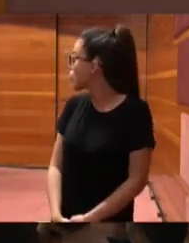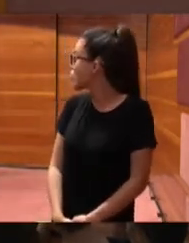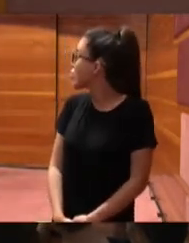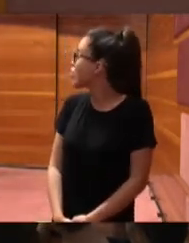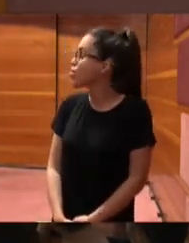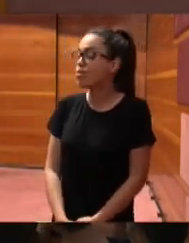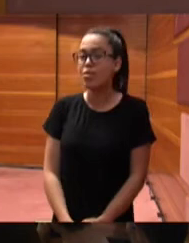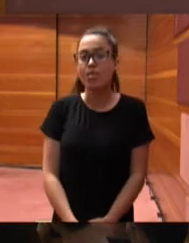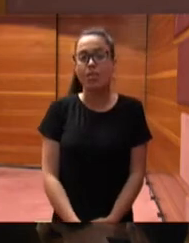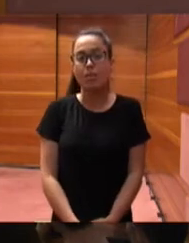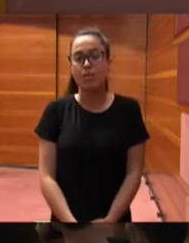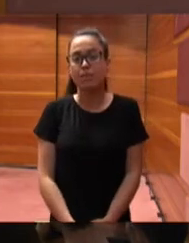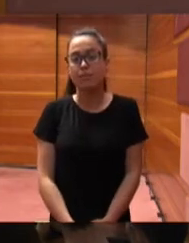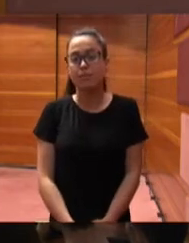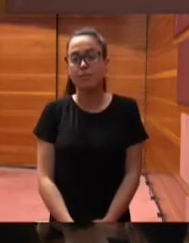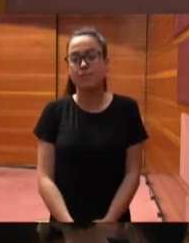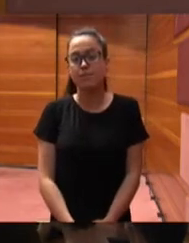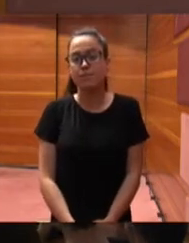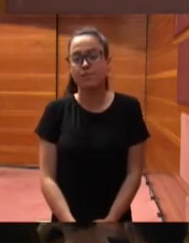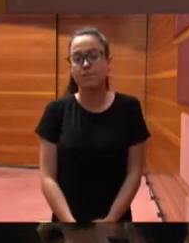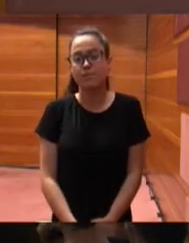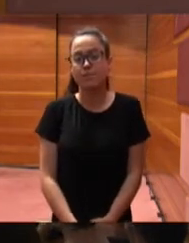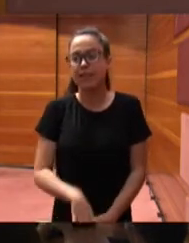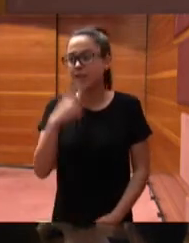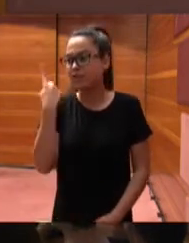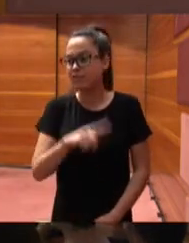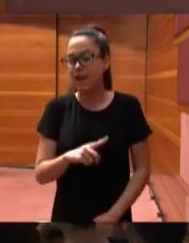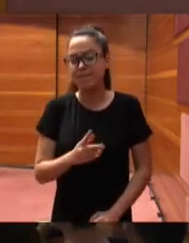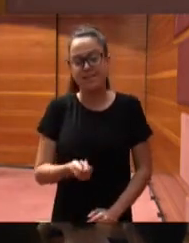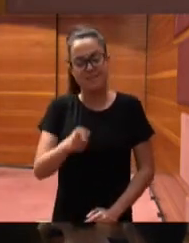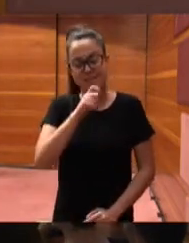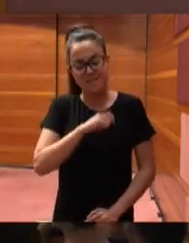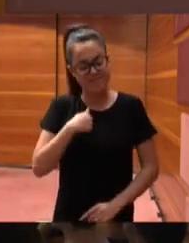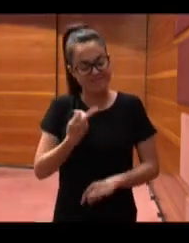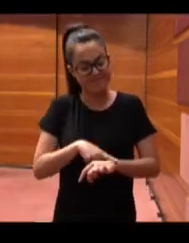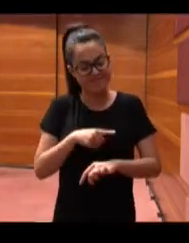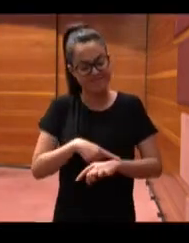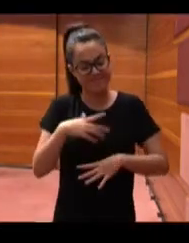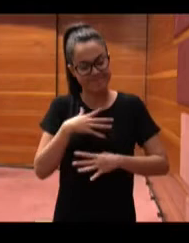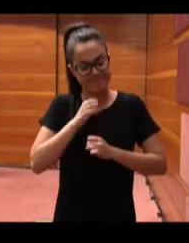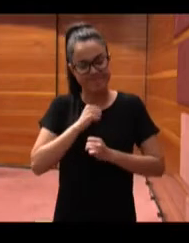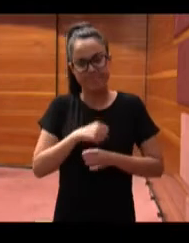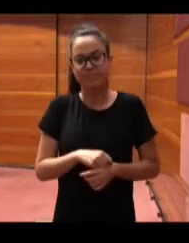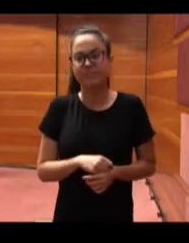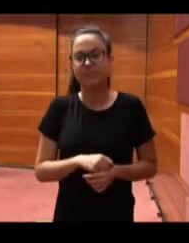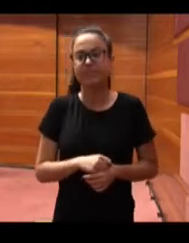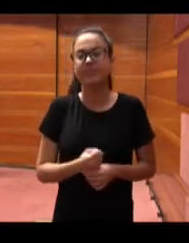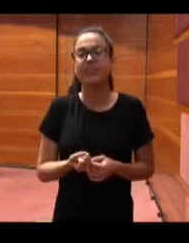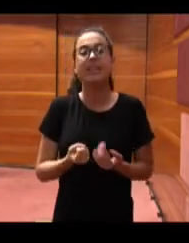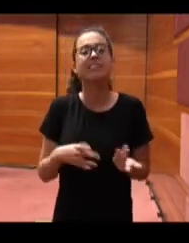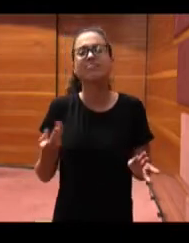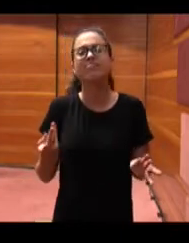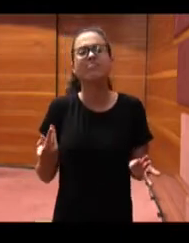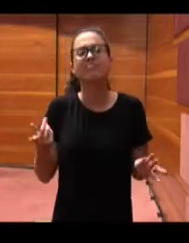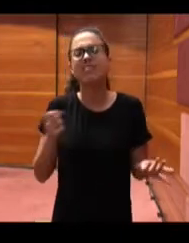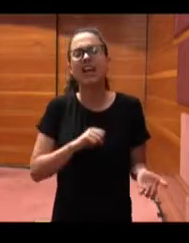Ahora viene la parte, me quedan 5 minutos y ya lo más importante, sabía que iba a pasar esto. Algunos hemos acuñado esa expresión, transparencia efectiva. ¿Qué